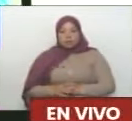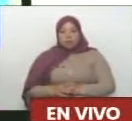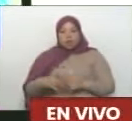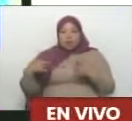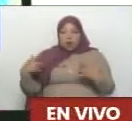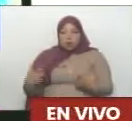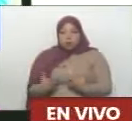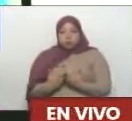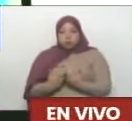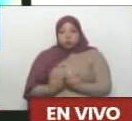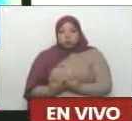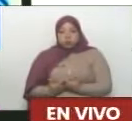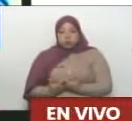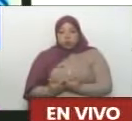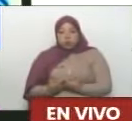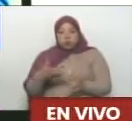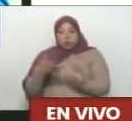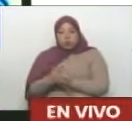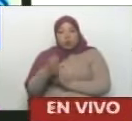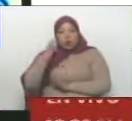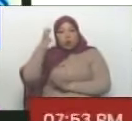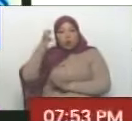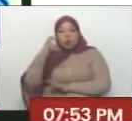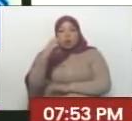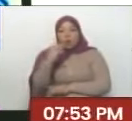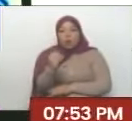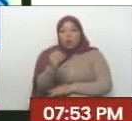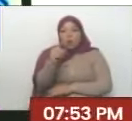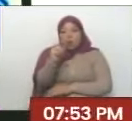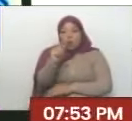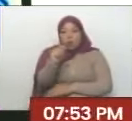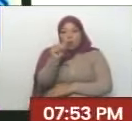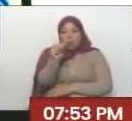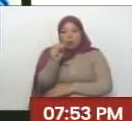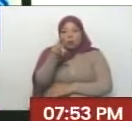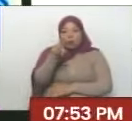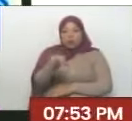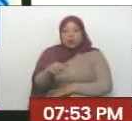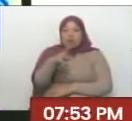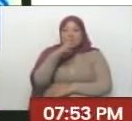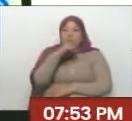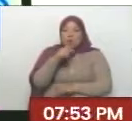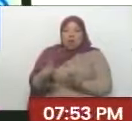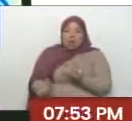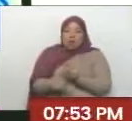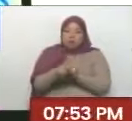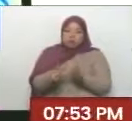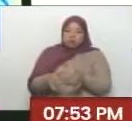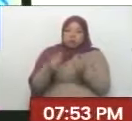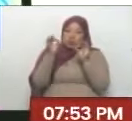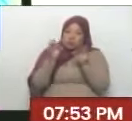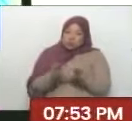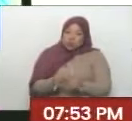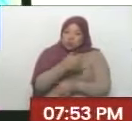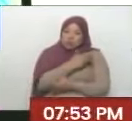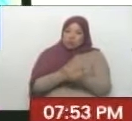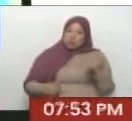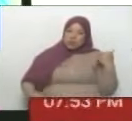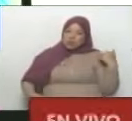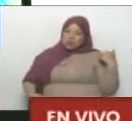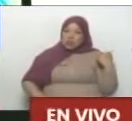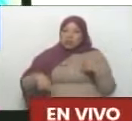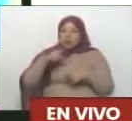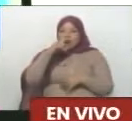la guerra que Occidente, la OTAN, llevó a Ucrania es una guerra inmoral. Yo estoy seguro que el presidente